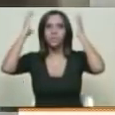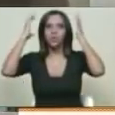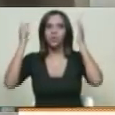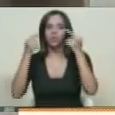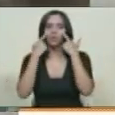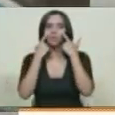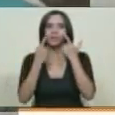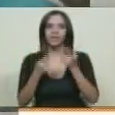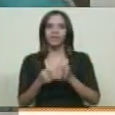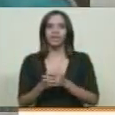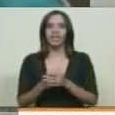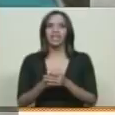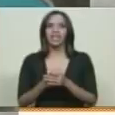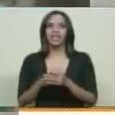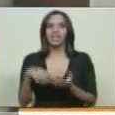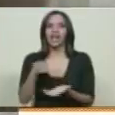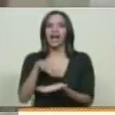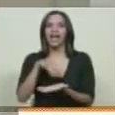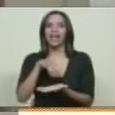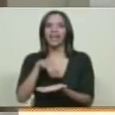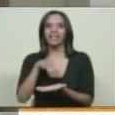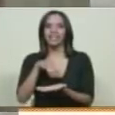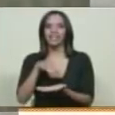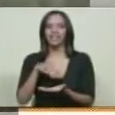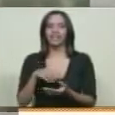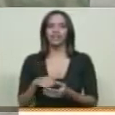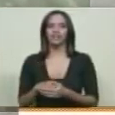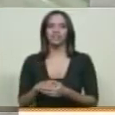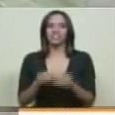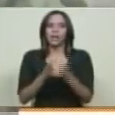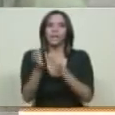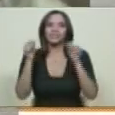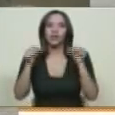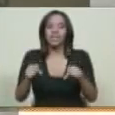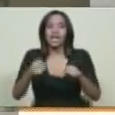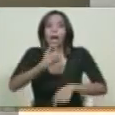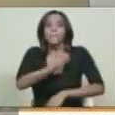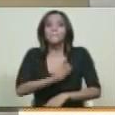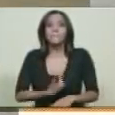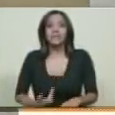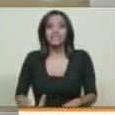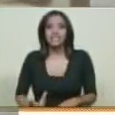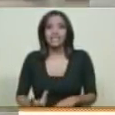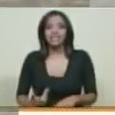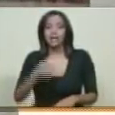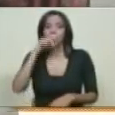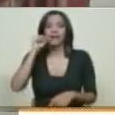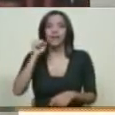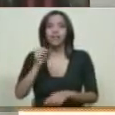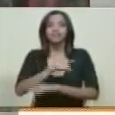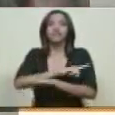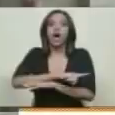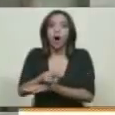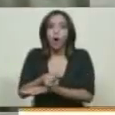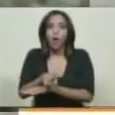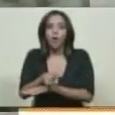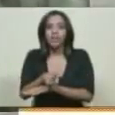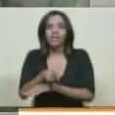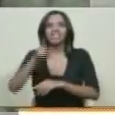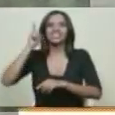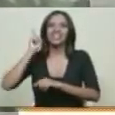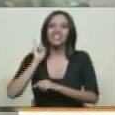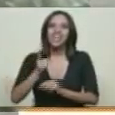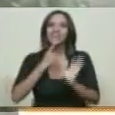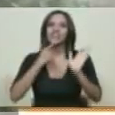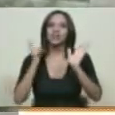La gelatina. ¿Qué pasa con esto? Que si el presidente Nicolás Maduro da una orden, se debería de cumplir